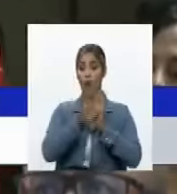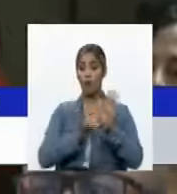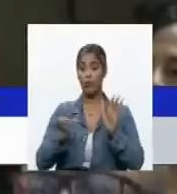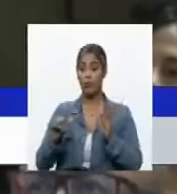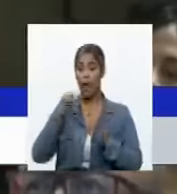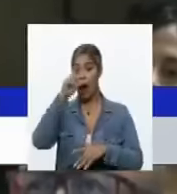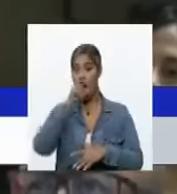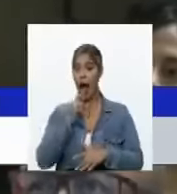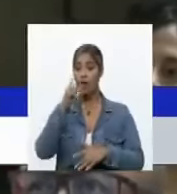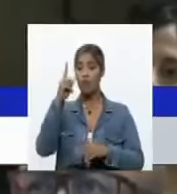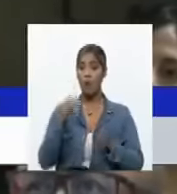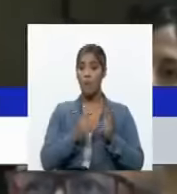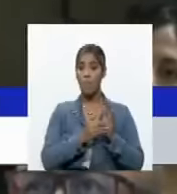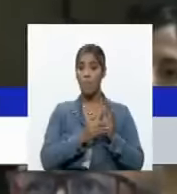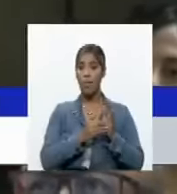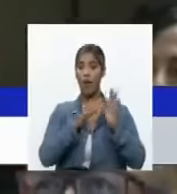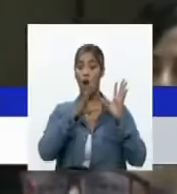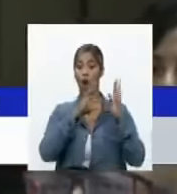en el año